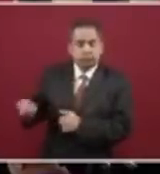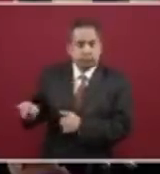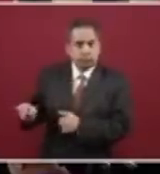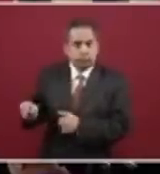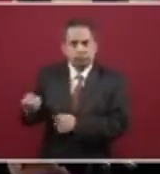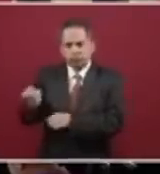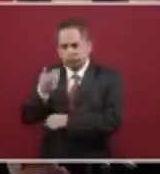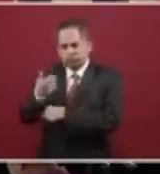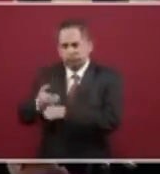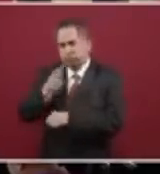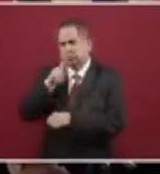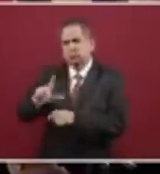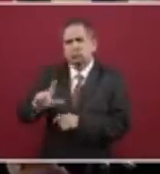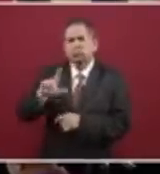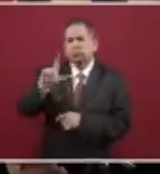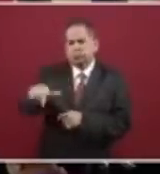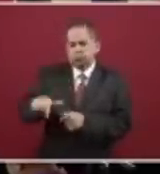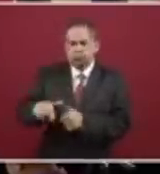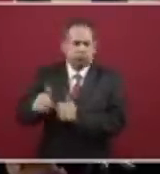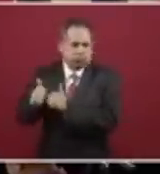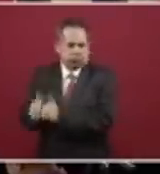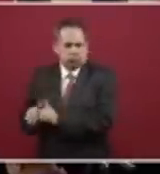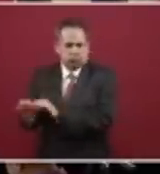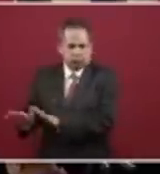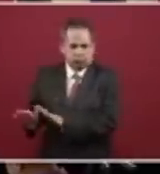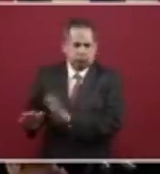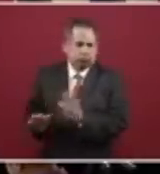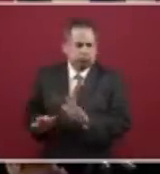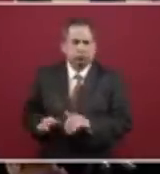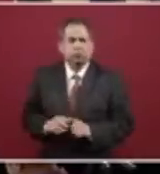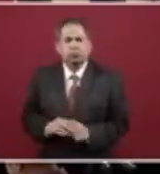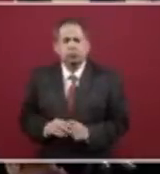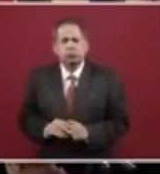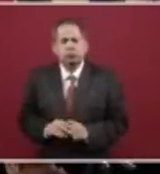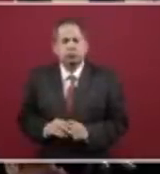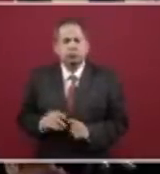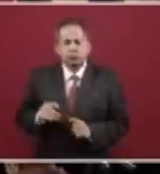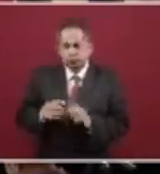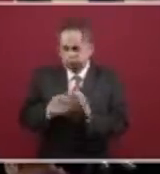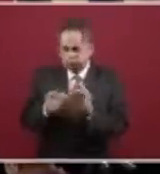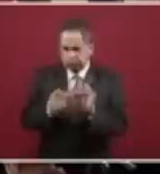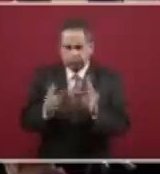secretario él va a este también a responder